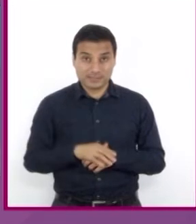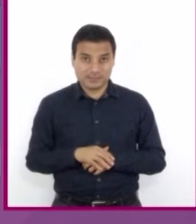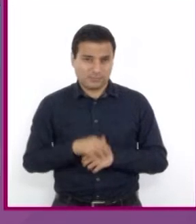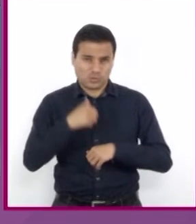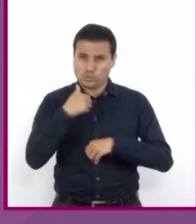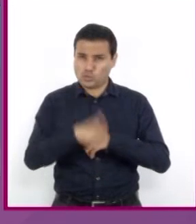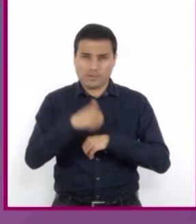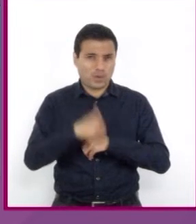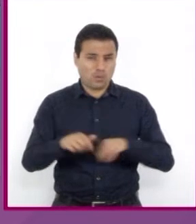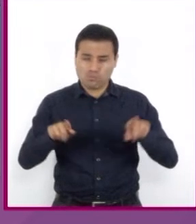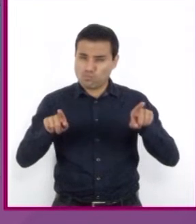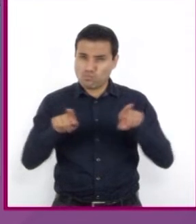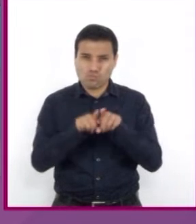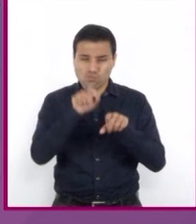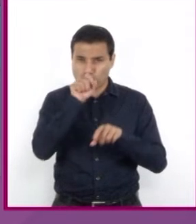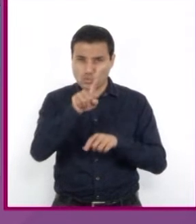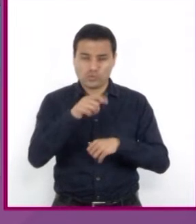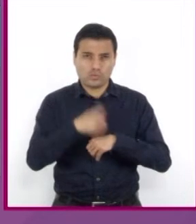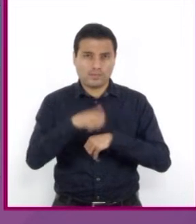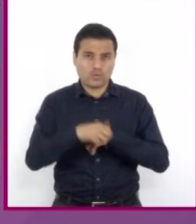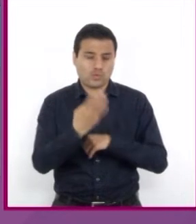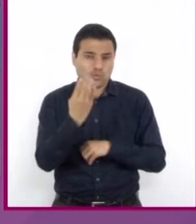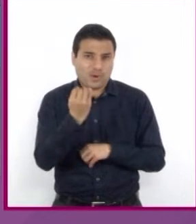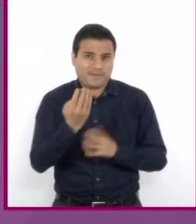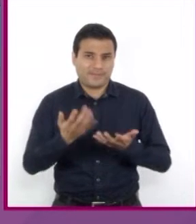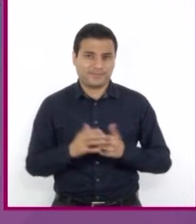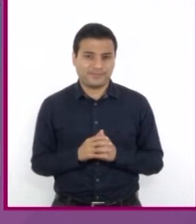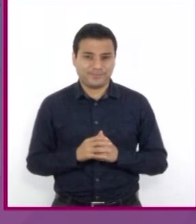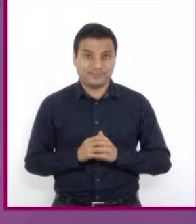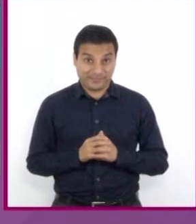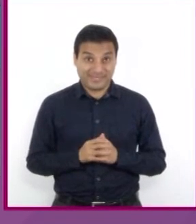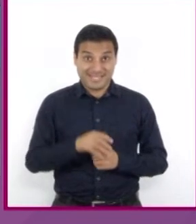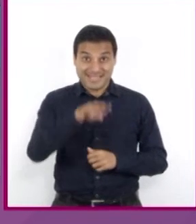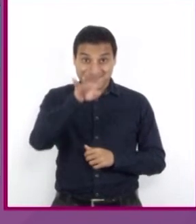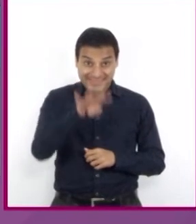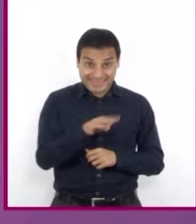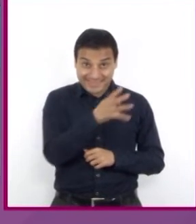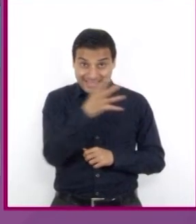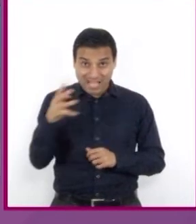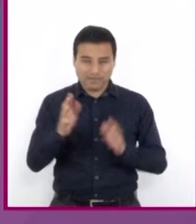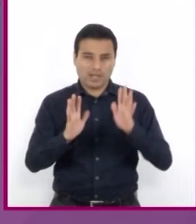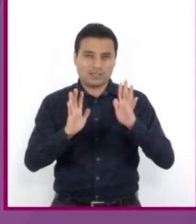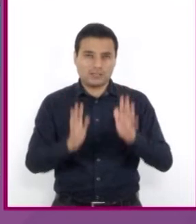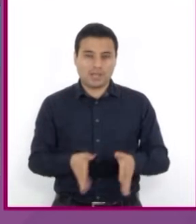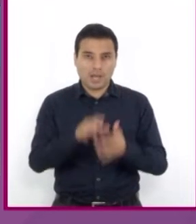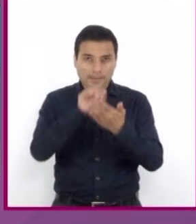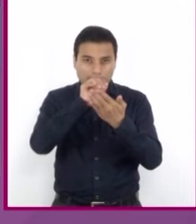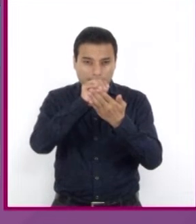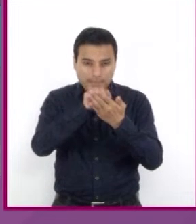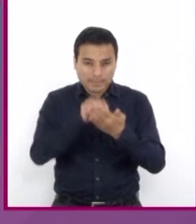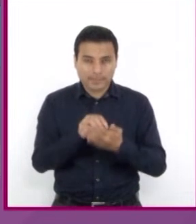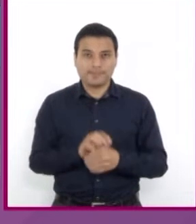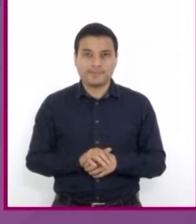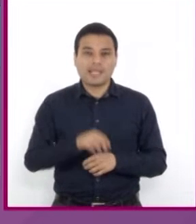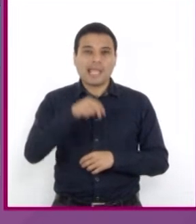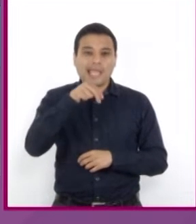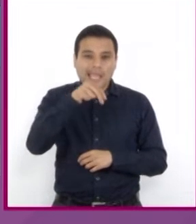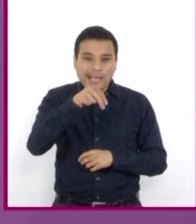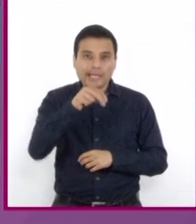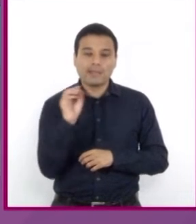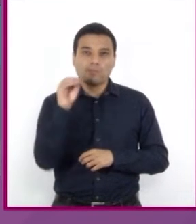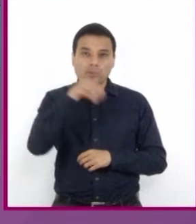el mismo resultado, 9. En la tabla se han registrado cuando n es igual a 5 y a